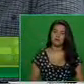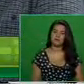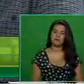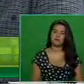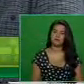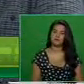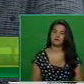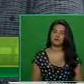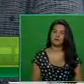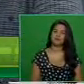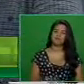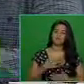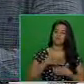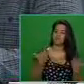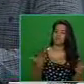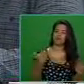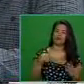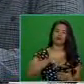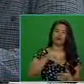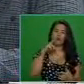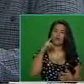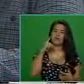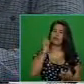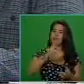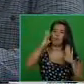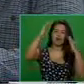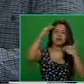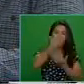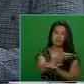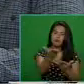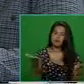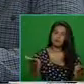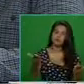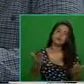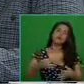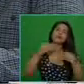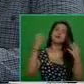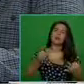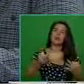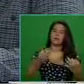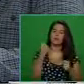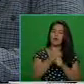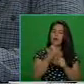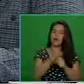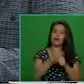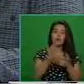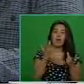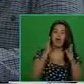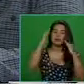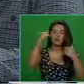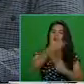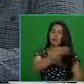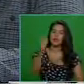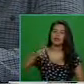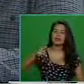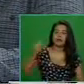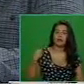Como servidores públicos estamos obligados a atender dentro de nuestro ámbito de acción todas las demandas,